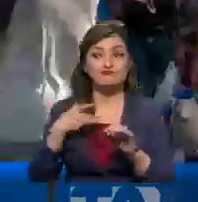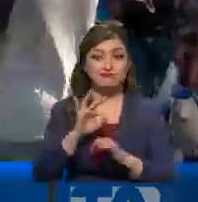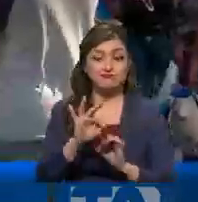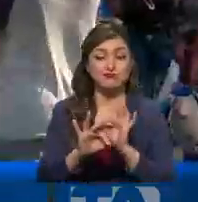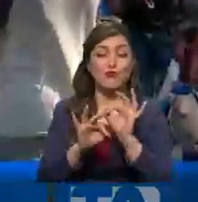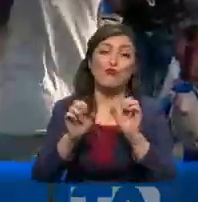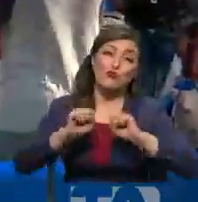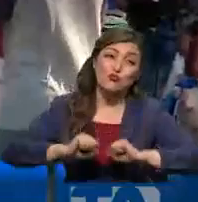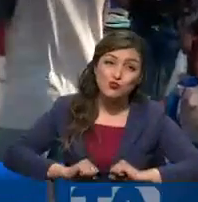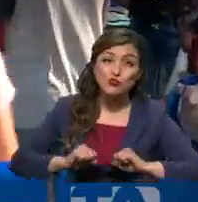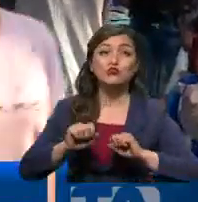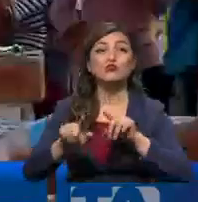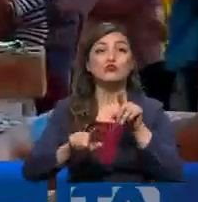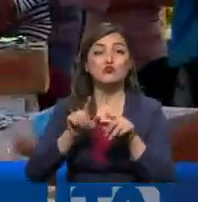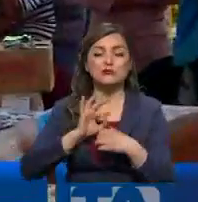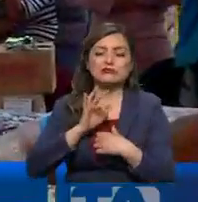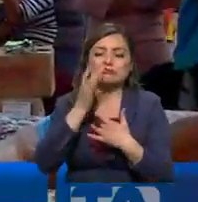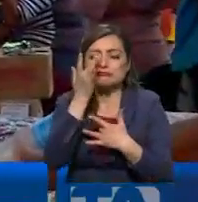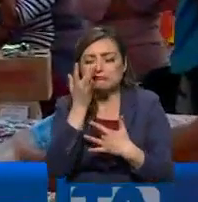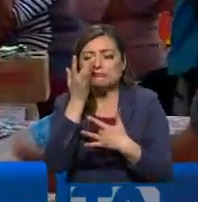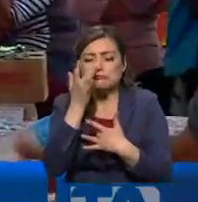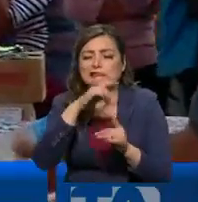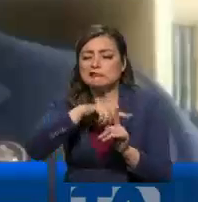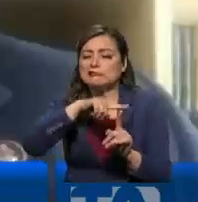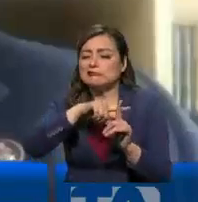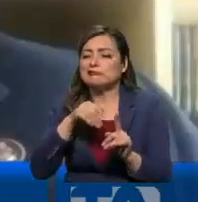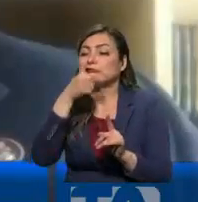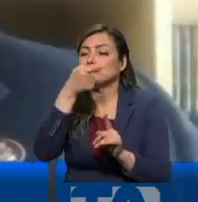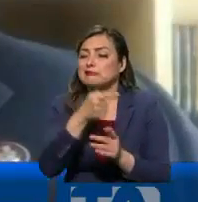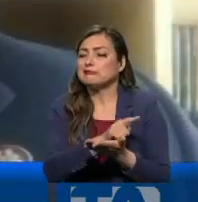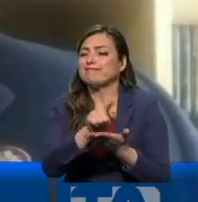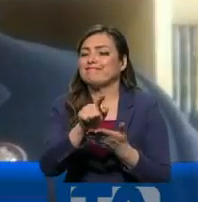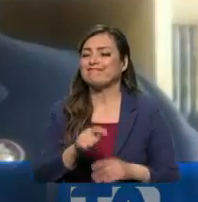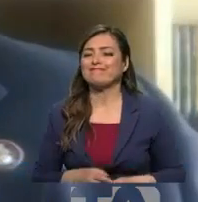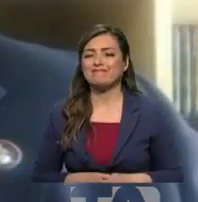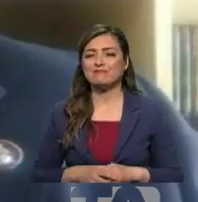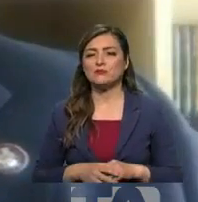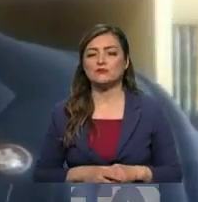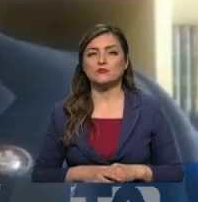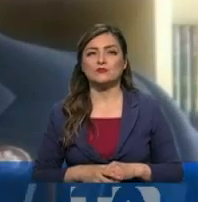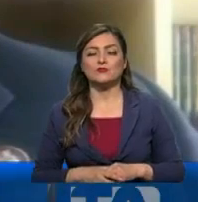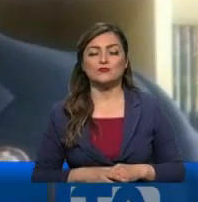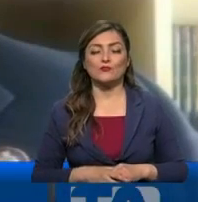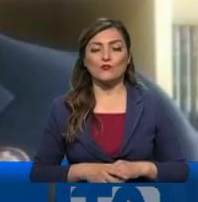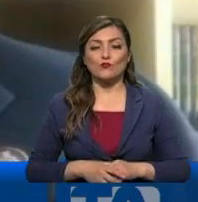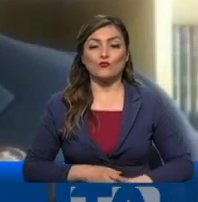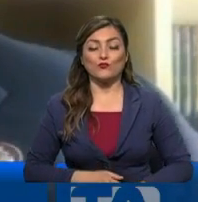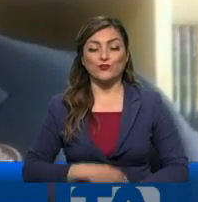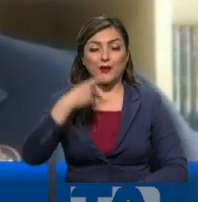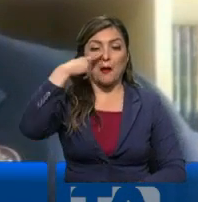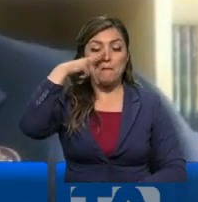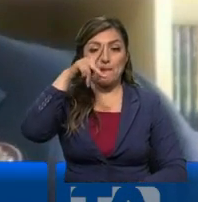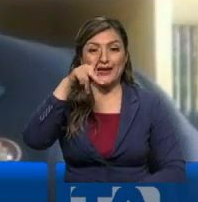probable que los casos de infección puedan aumentar en las próximas semanas. Más de un 60% de las muestras